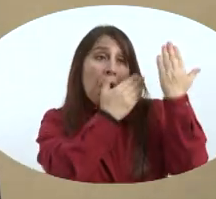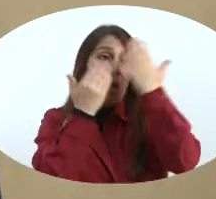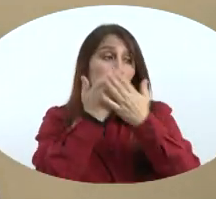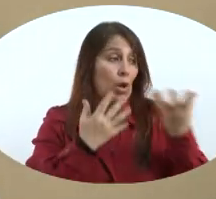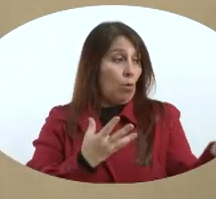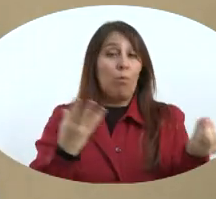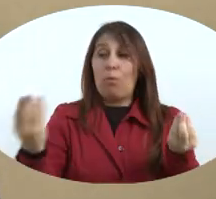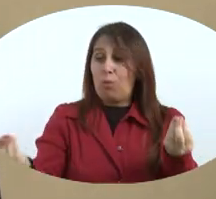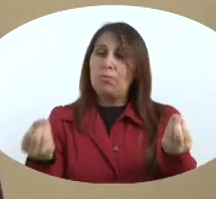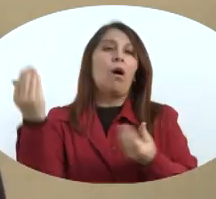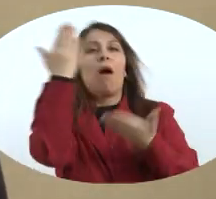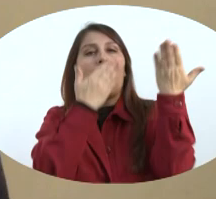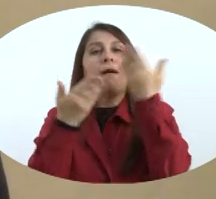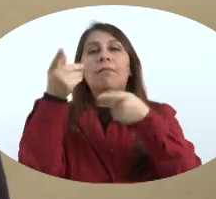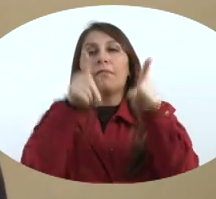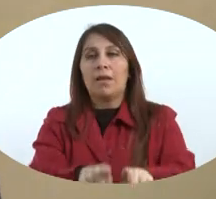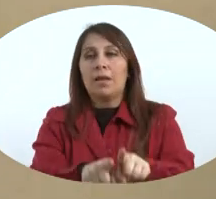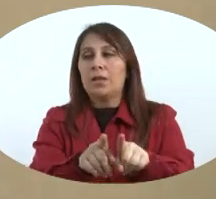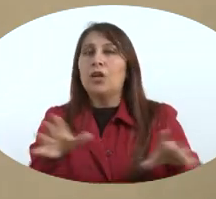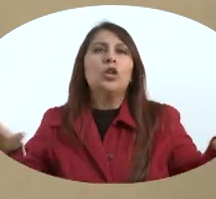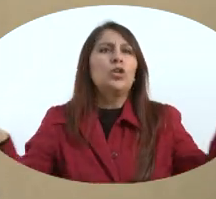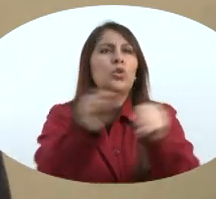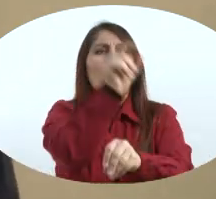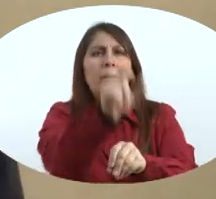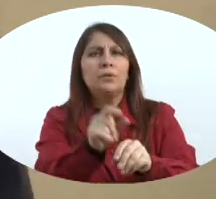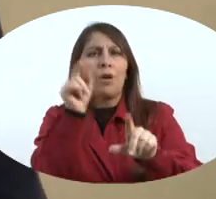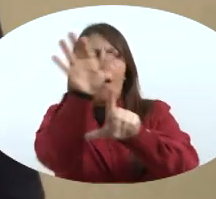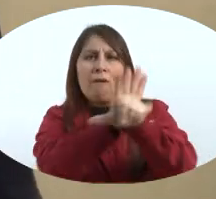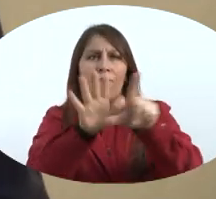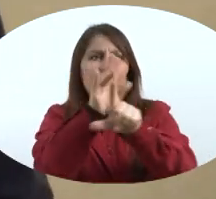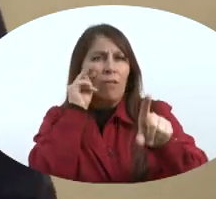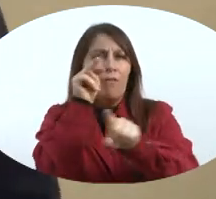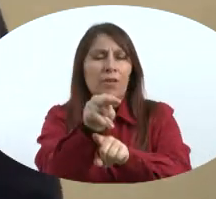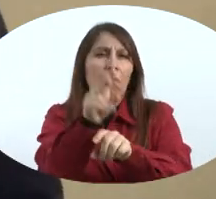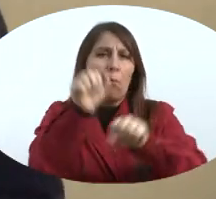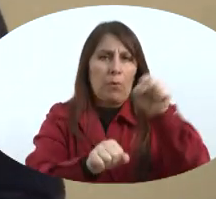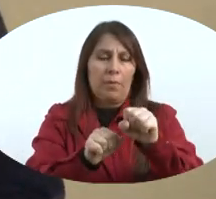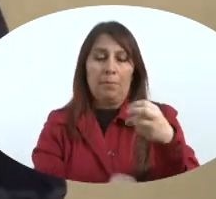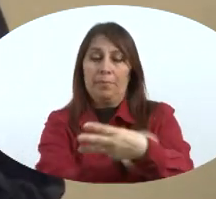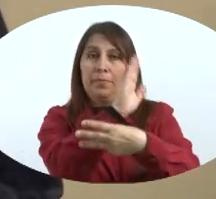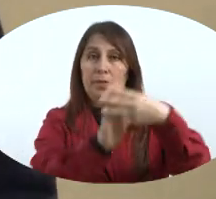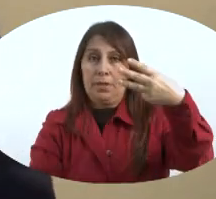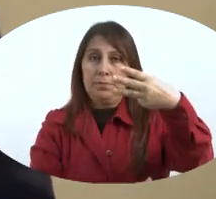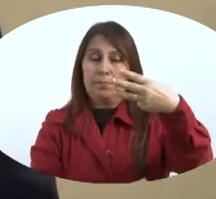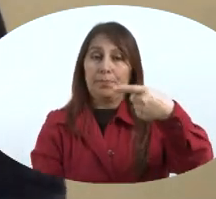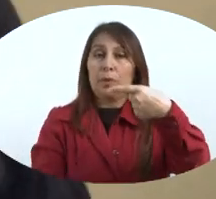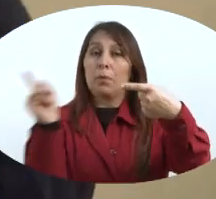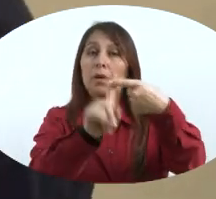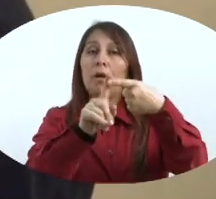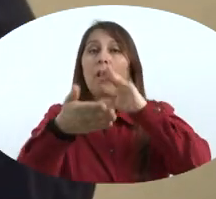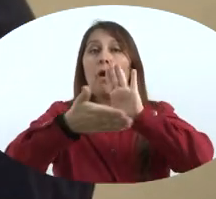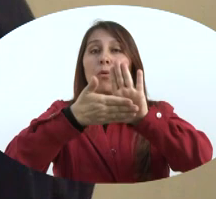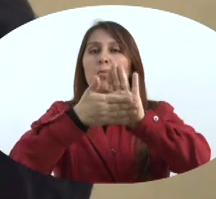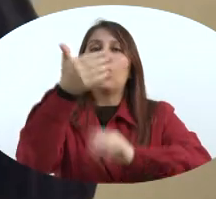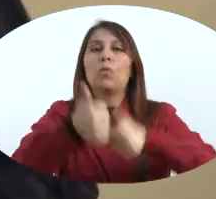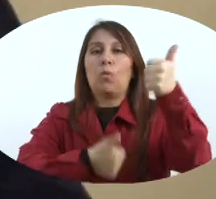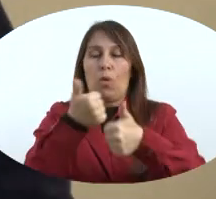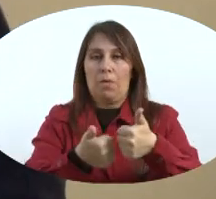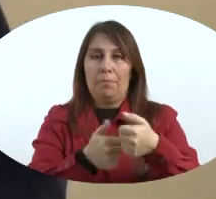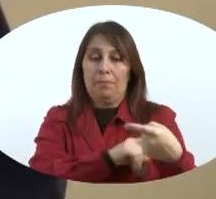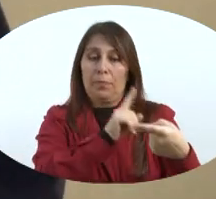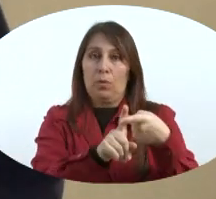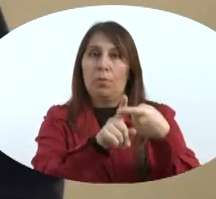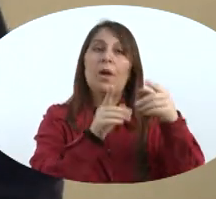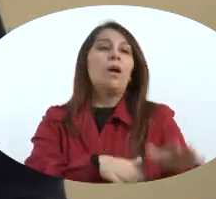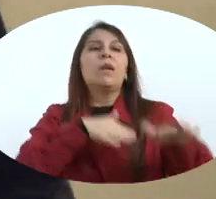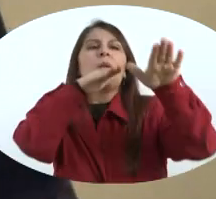las planchas y de las personas que dan este vídeo y es tres argumentos que el primero es una representación que la